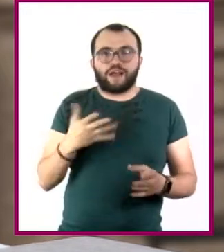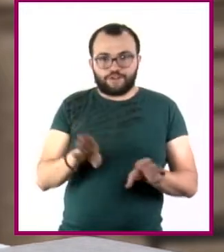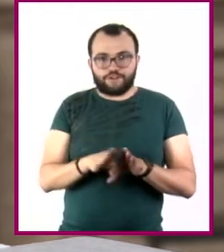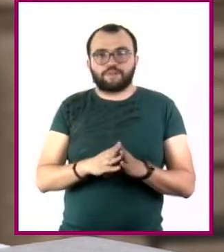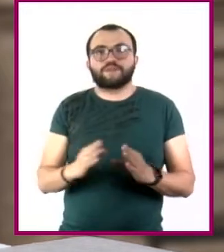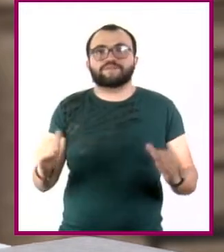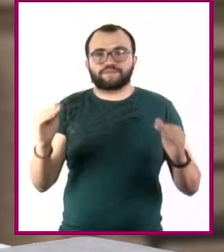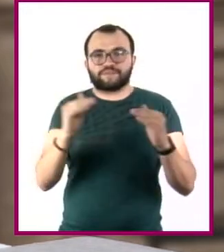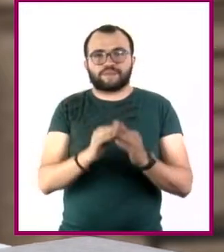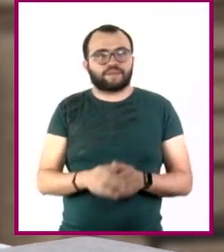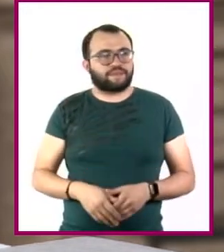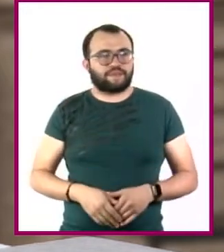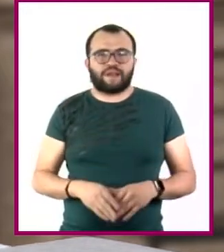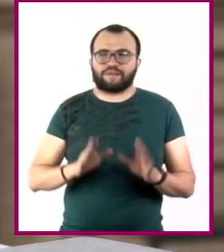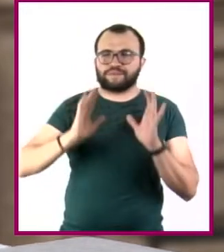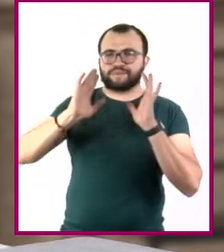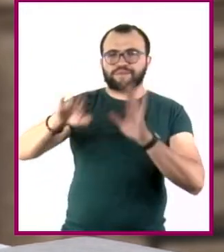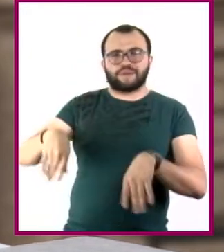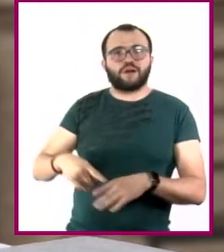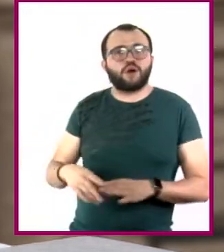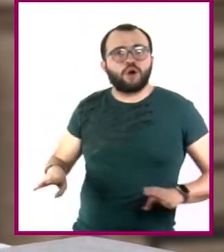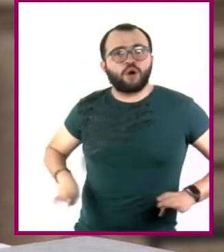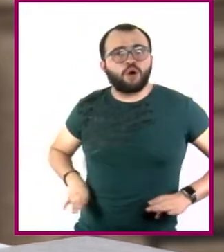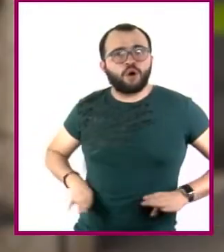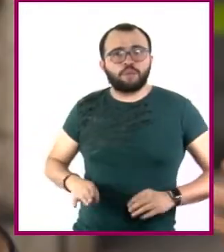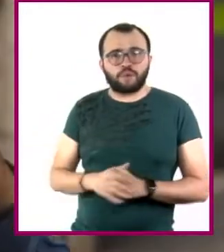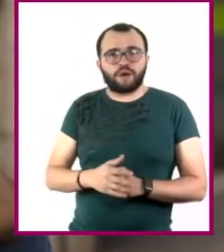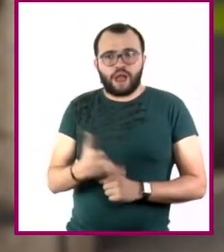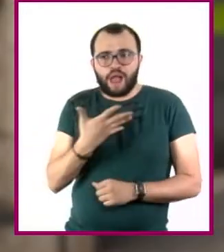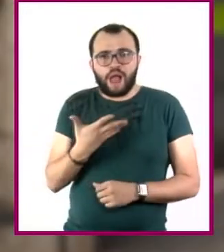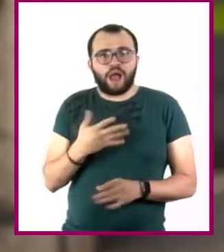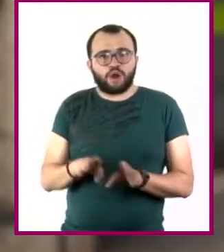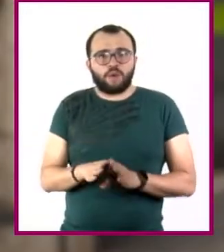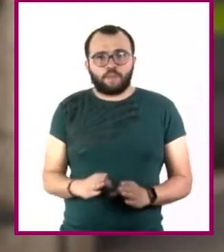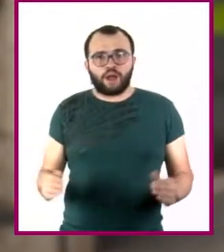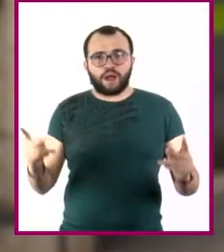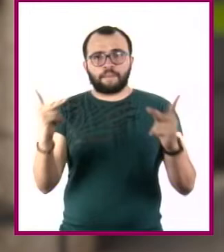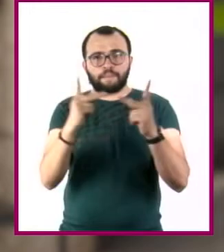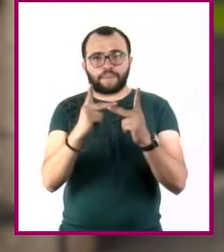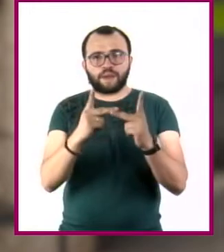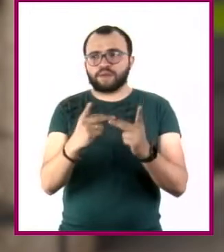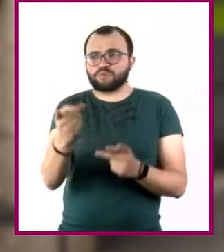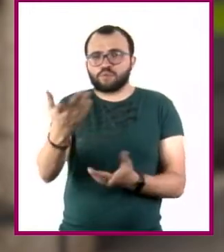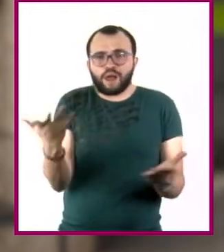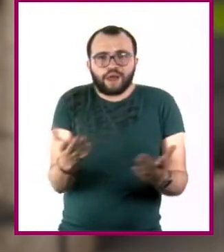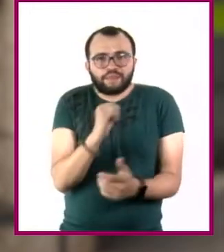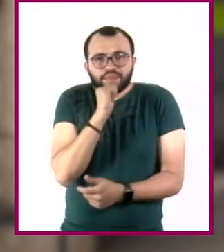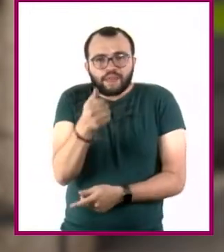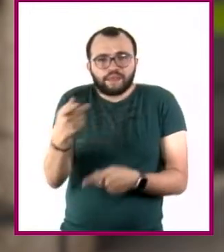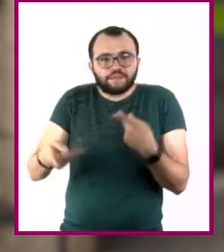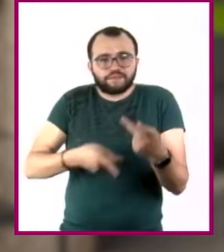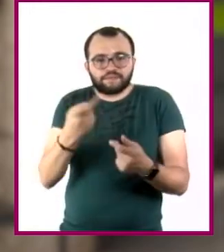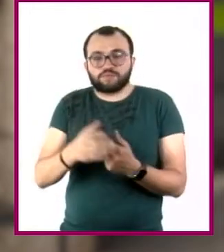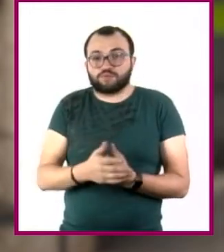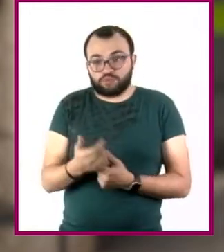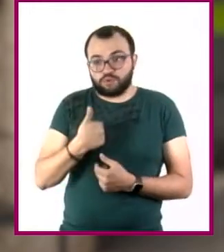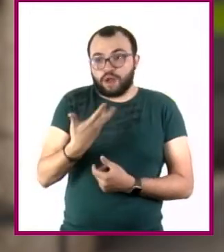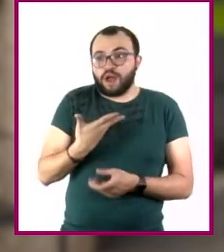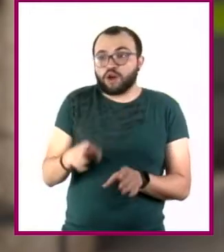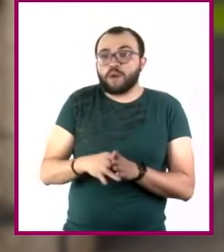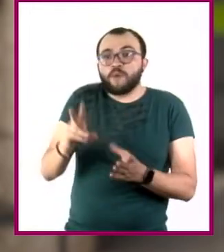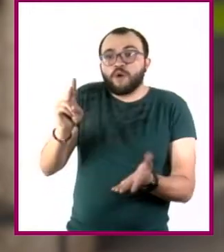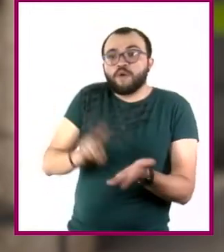¡qué cómodo! Llegamos a un empate sin que hiciera nada. Pues evalué qué tan buenos eran los argumentos que me trajeron y